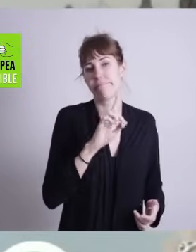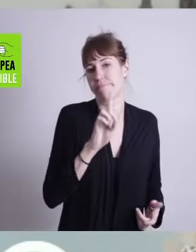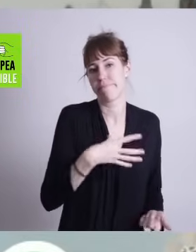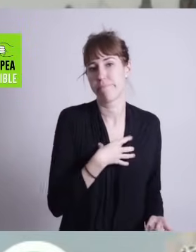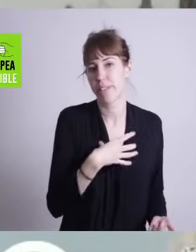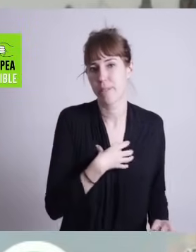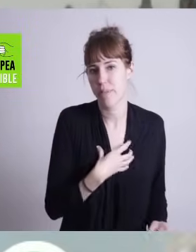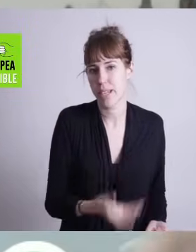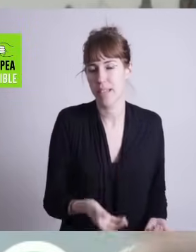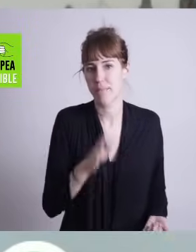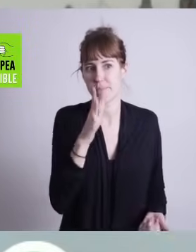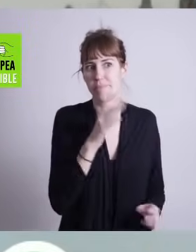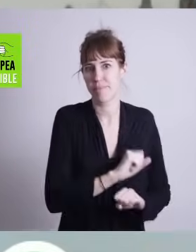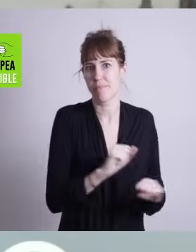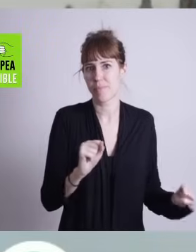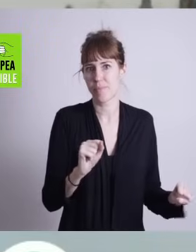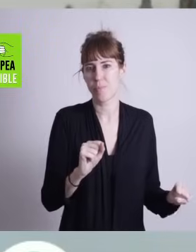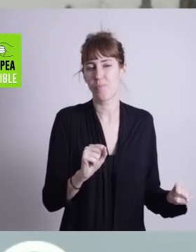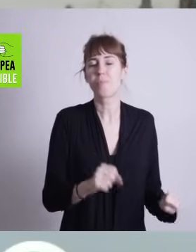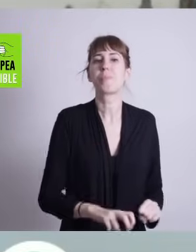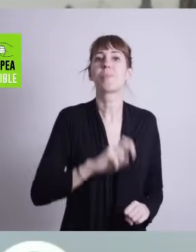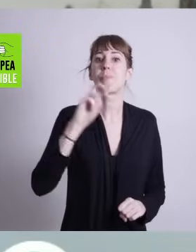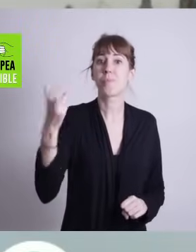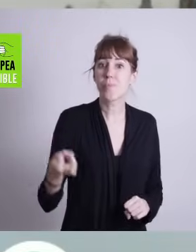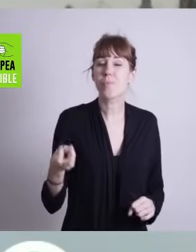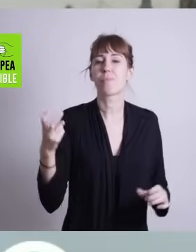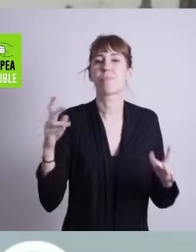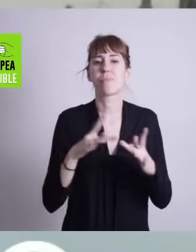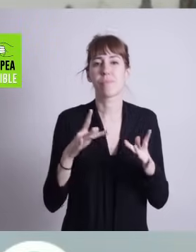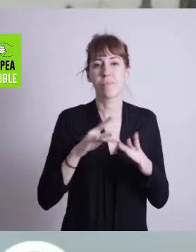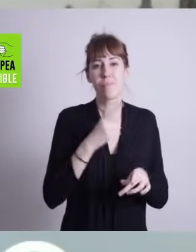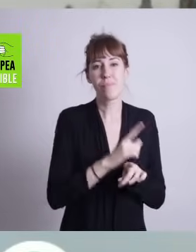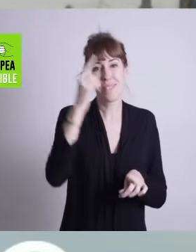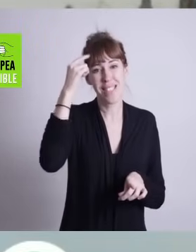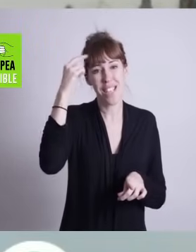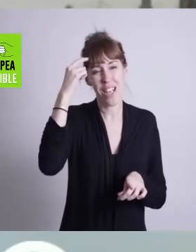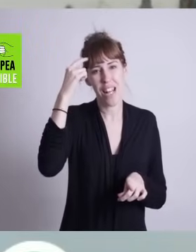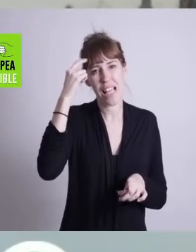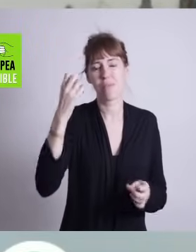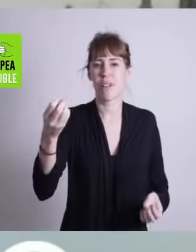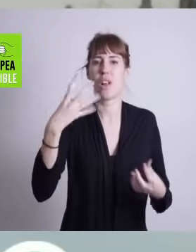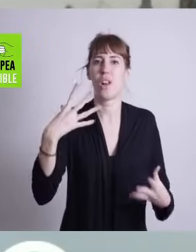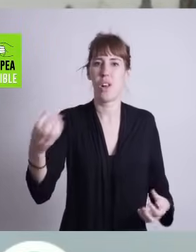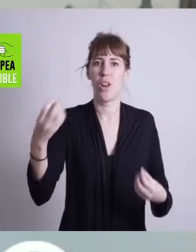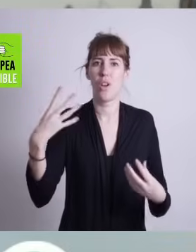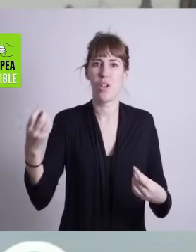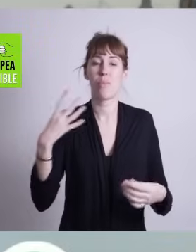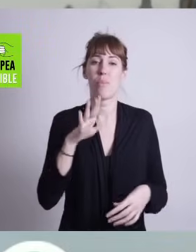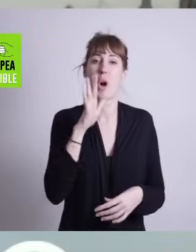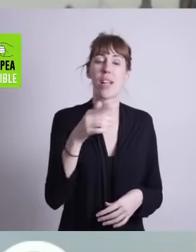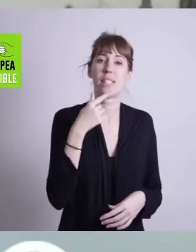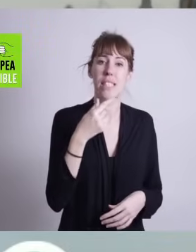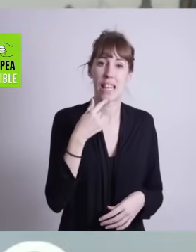no puede admitir la luz. Para el resto de los neurotransmisores necesita pulsiones de luz. Pero eso se dice que es fotosensible.